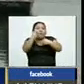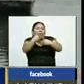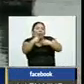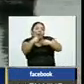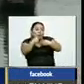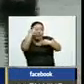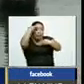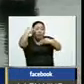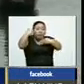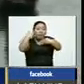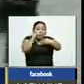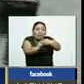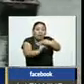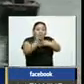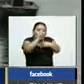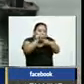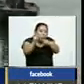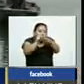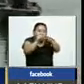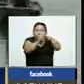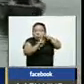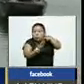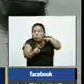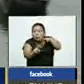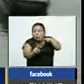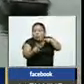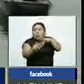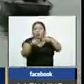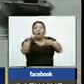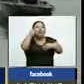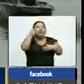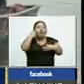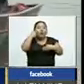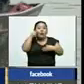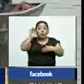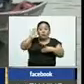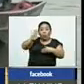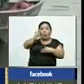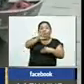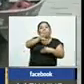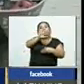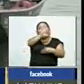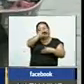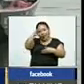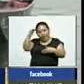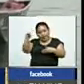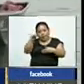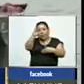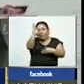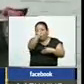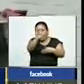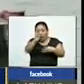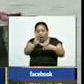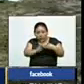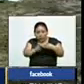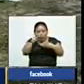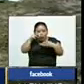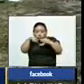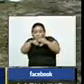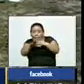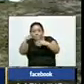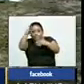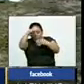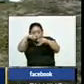años que se encuentra desaparecida. La menor de Brasil cruzaba, pues, hacia Estados Unidos desde México, según un